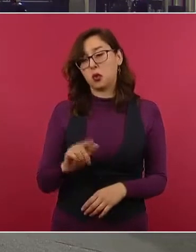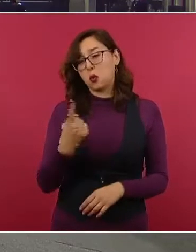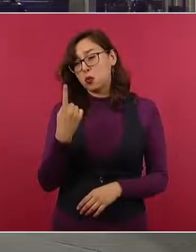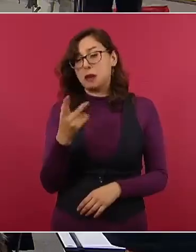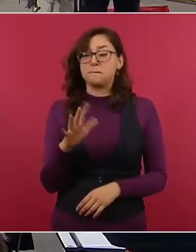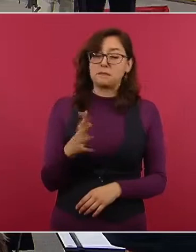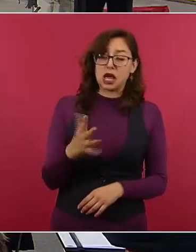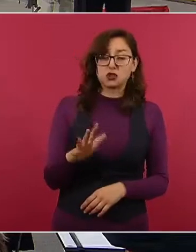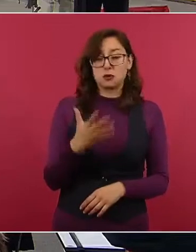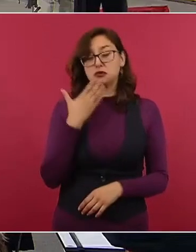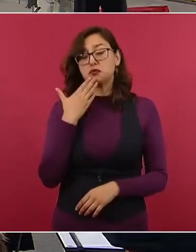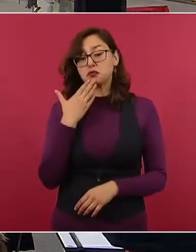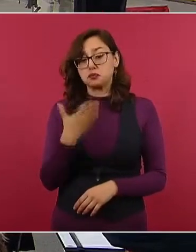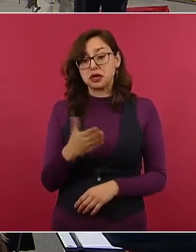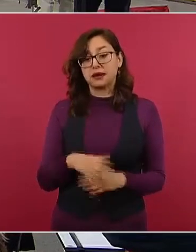el